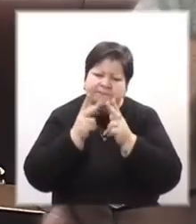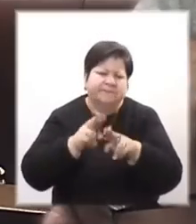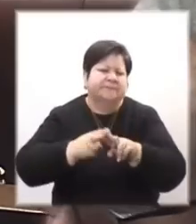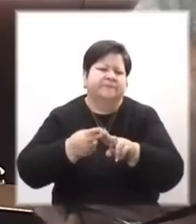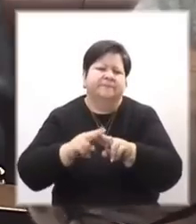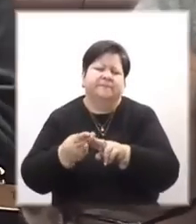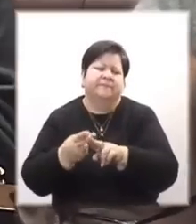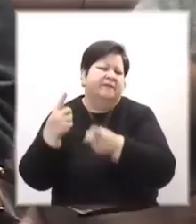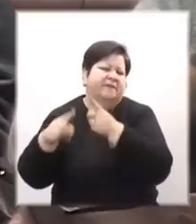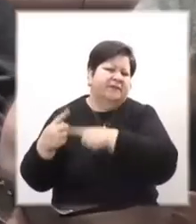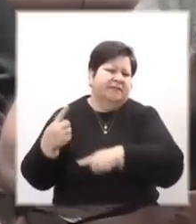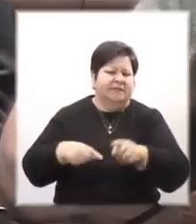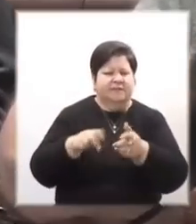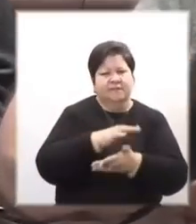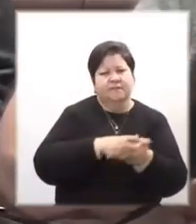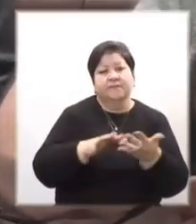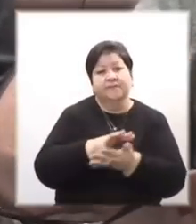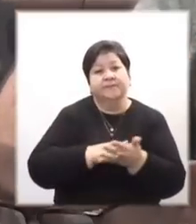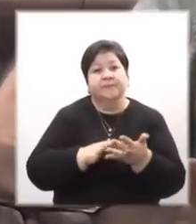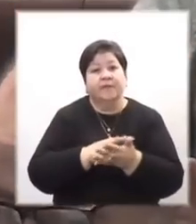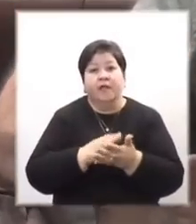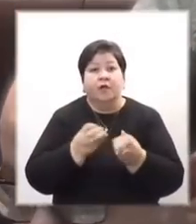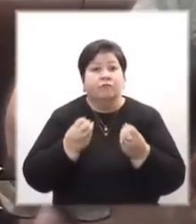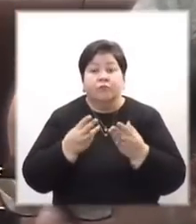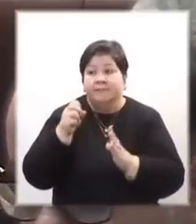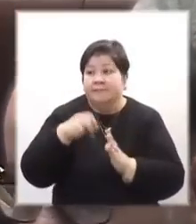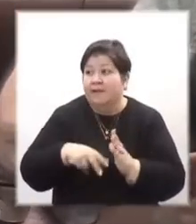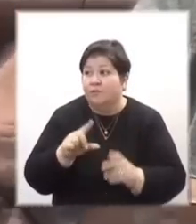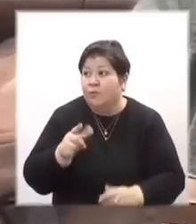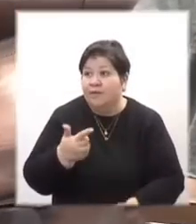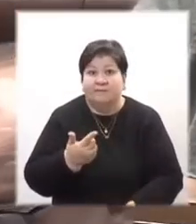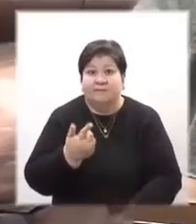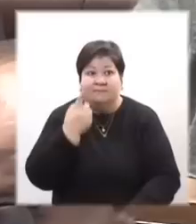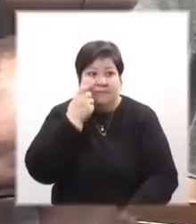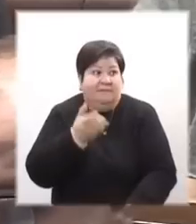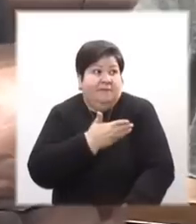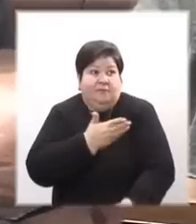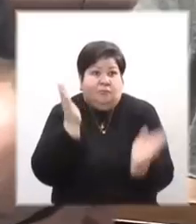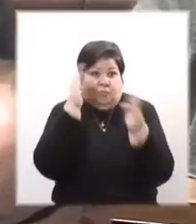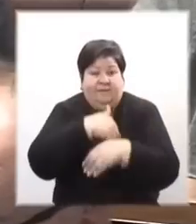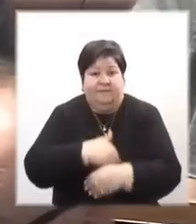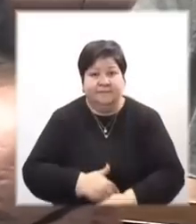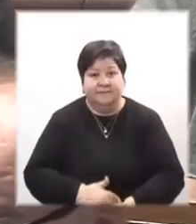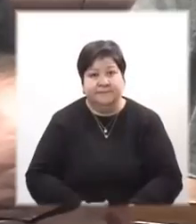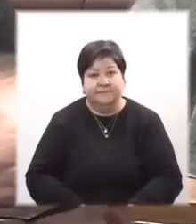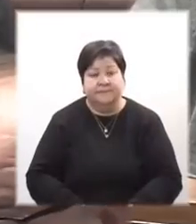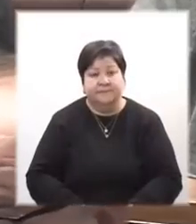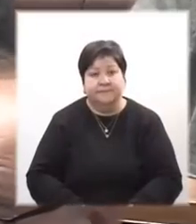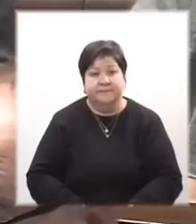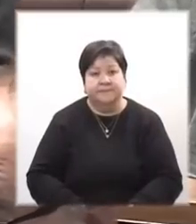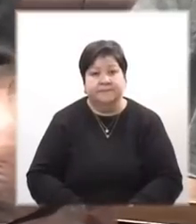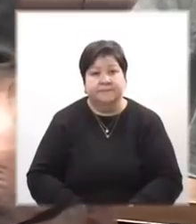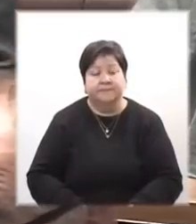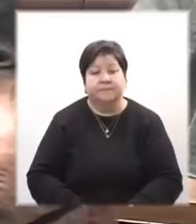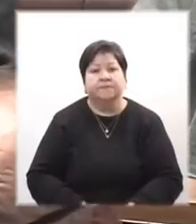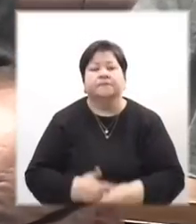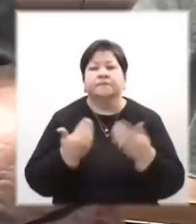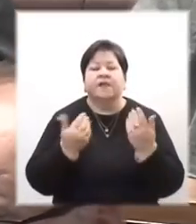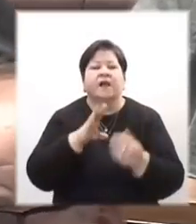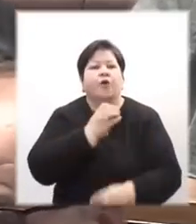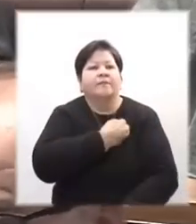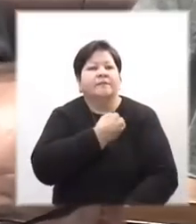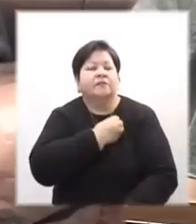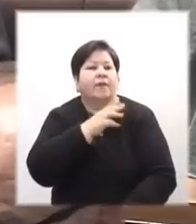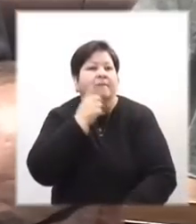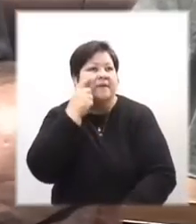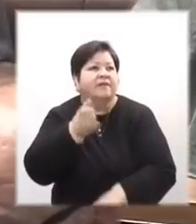diferentes circunstancias. Es que cuando no hay plan todo resulta imprevisible. Hay homicidios que no